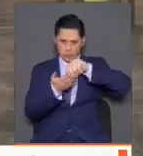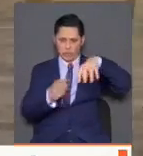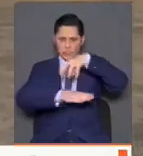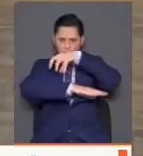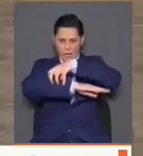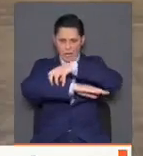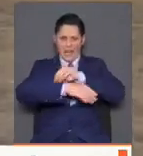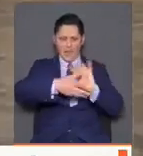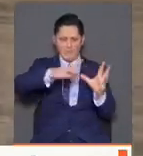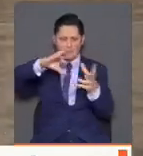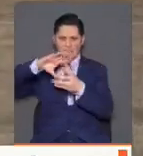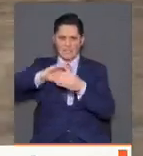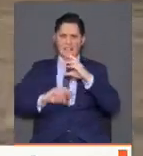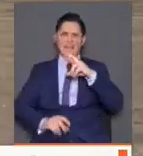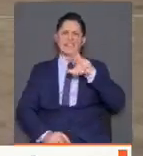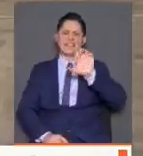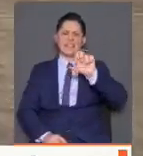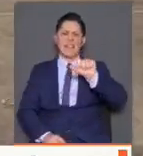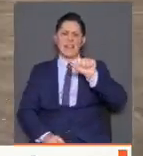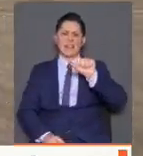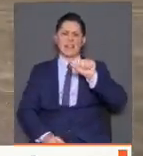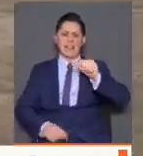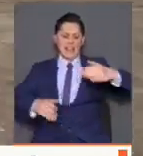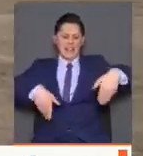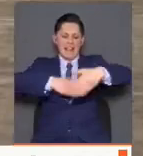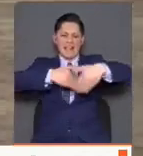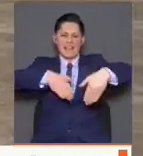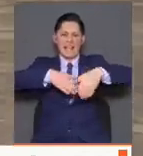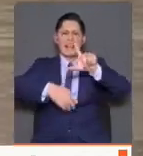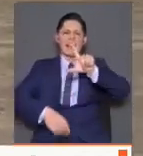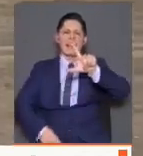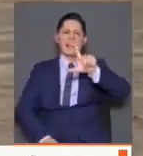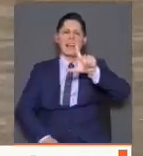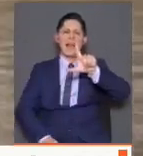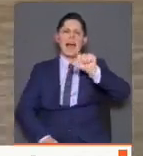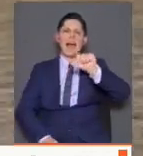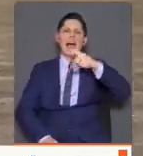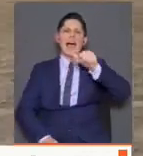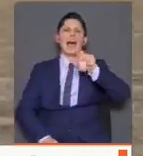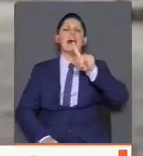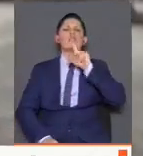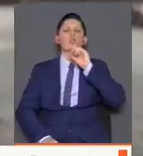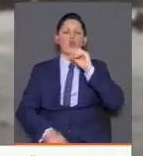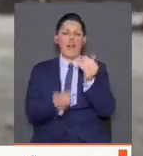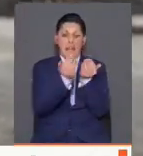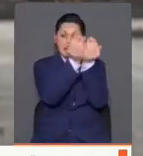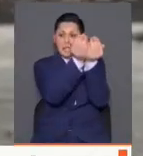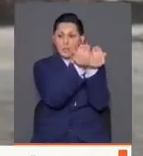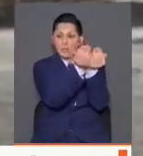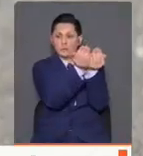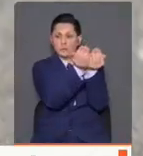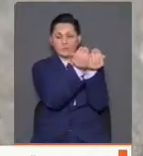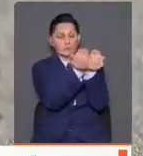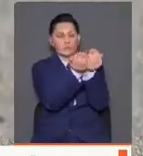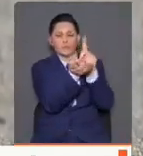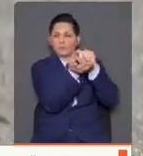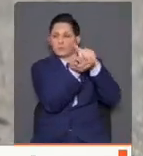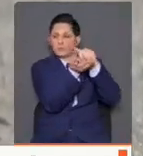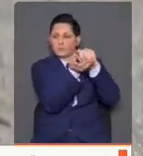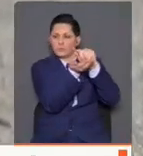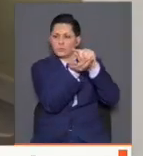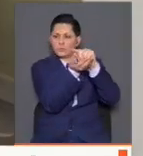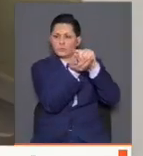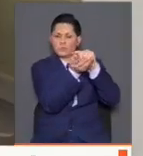Ambiental, CREA, en la zona de Caleta El Lagarto se han encontrado nidos de gaviotín a una distancia de 700 a